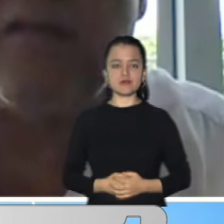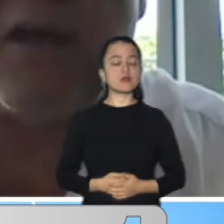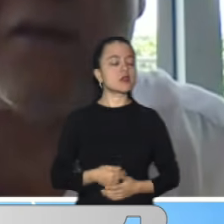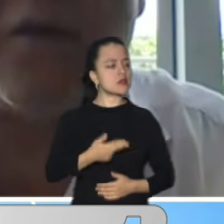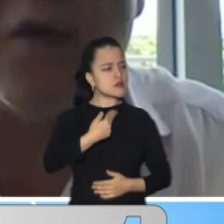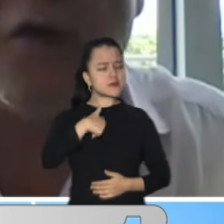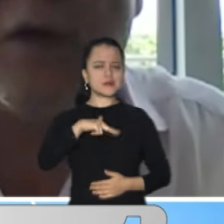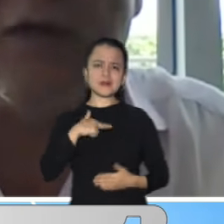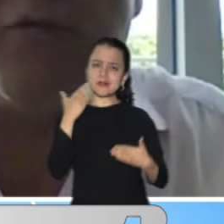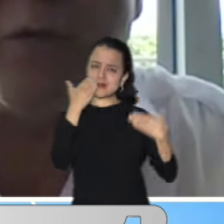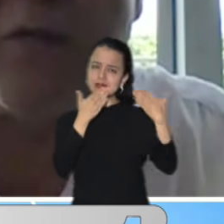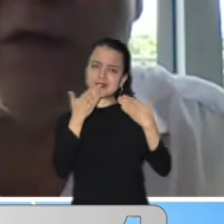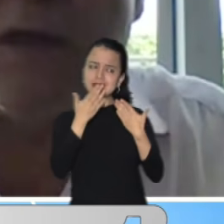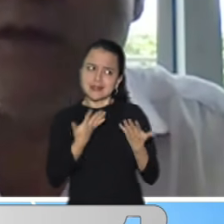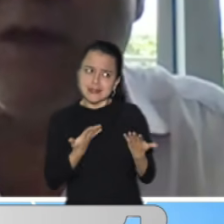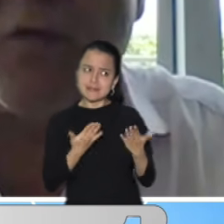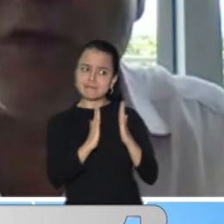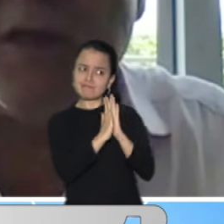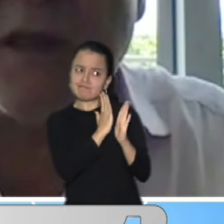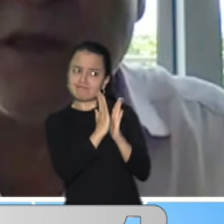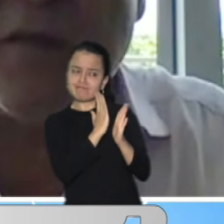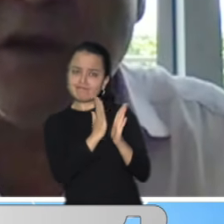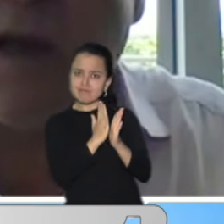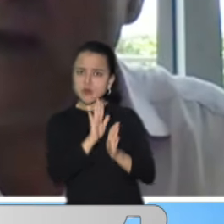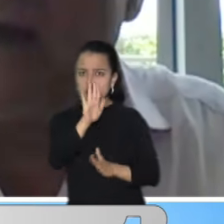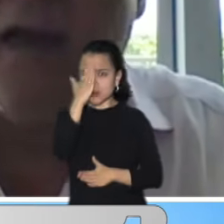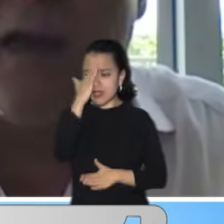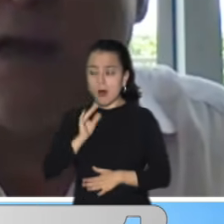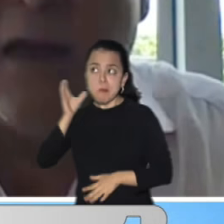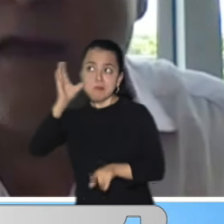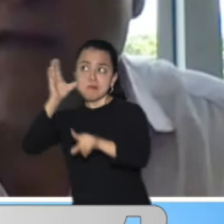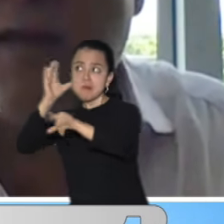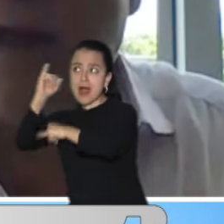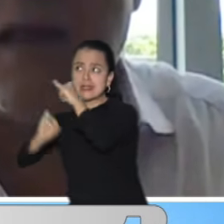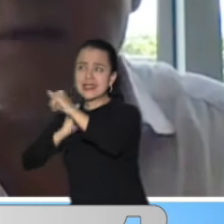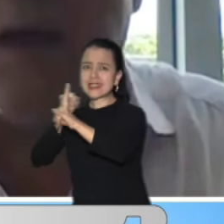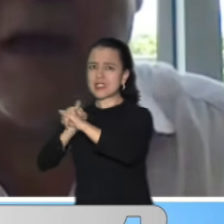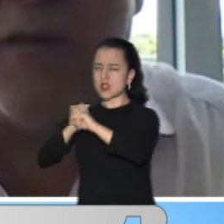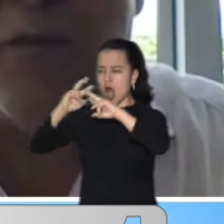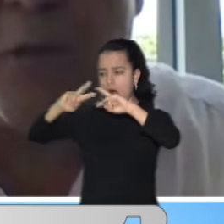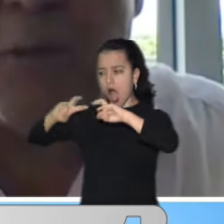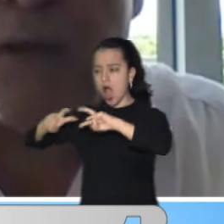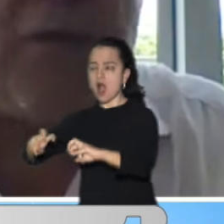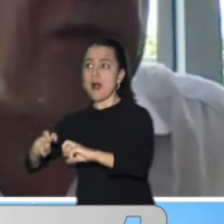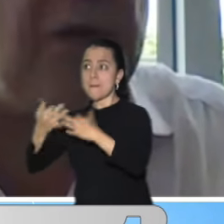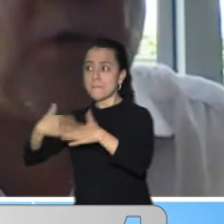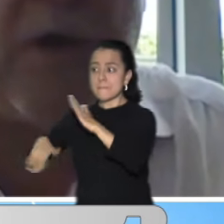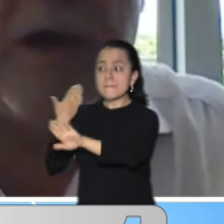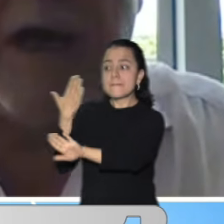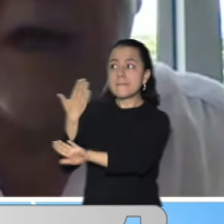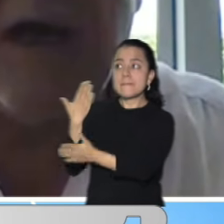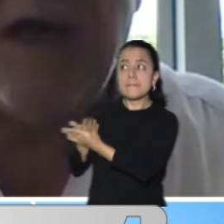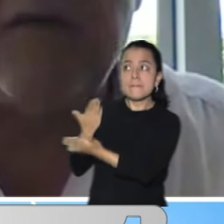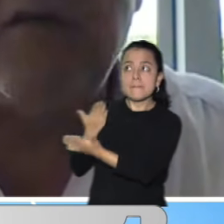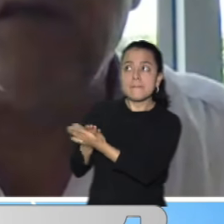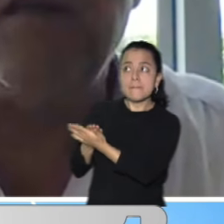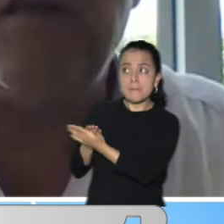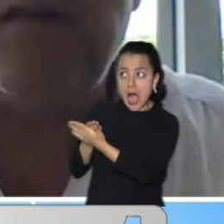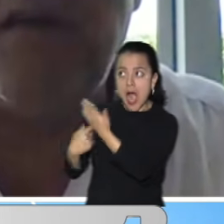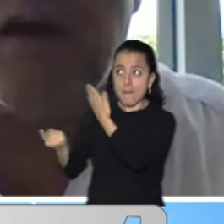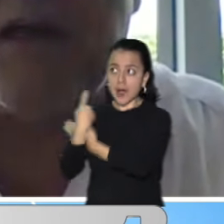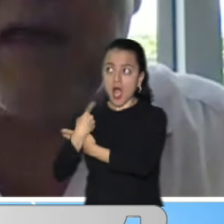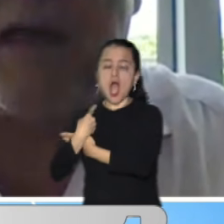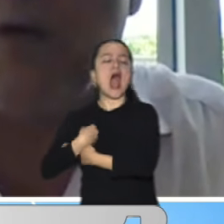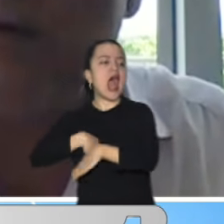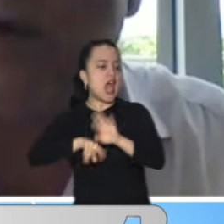Estamos analizando toda la información, la literatura internacional, y se determinará en su momento según las